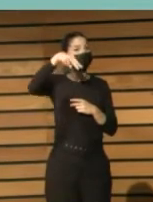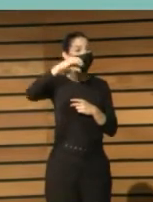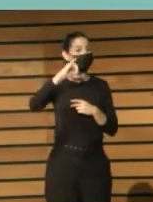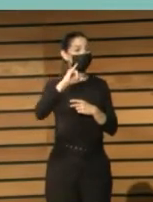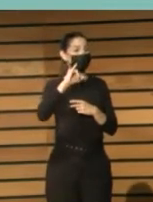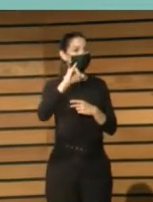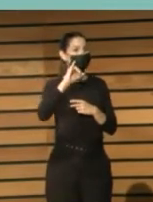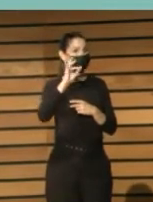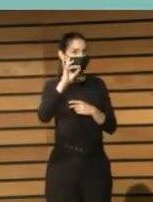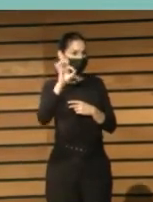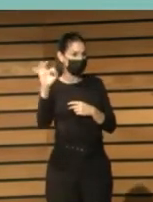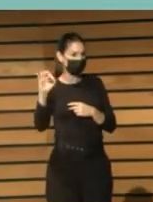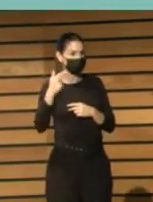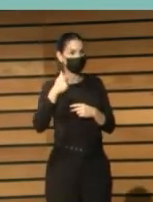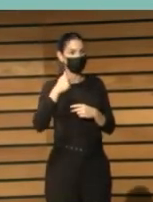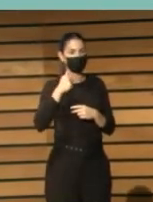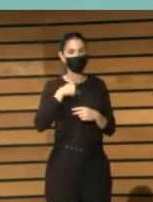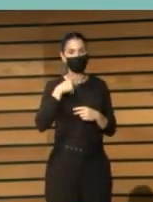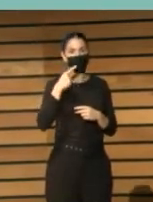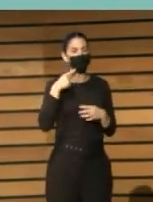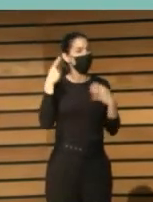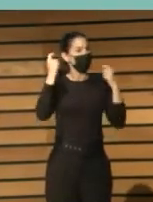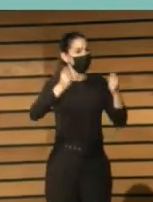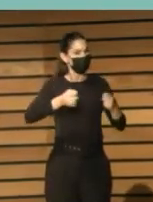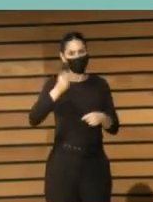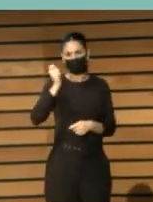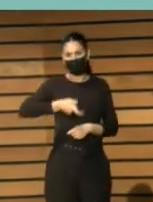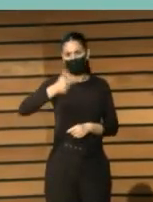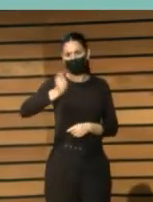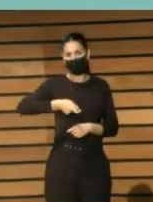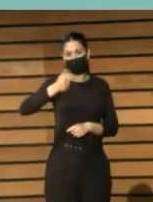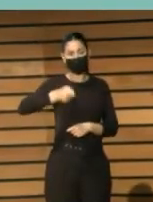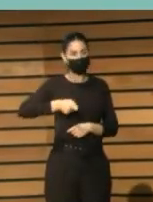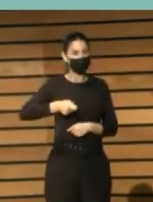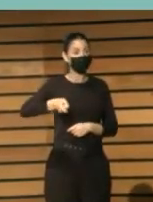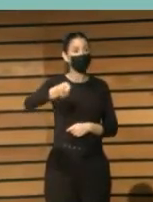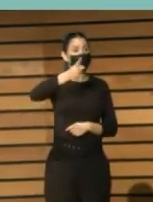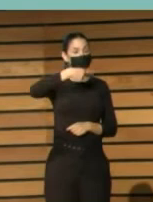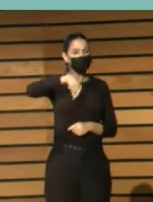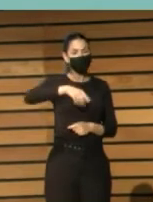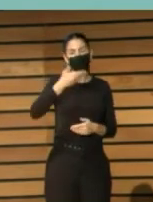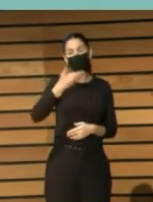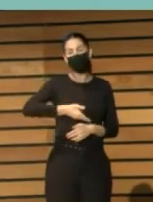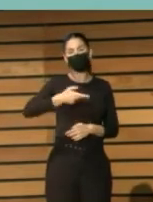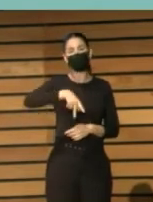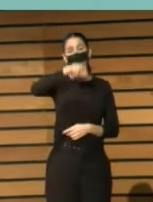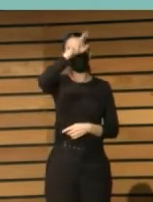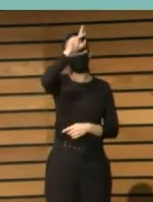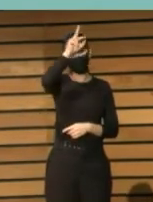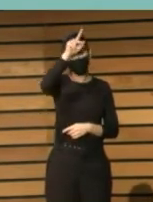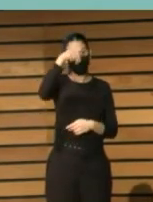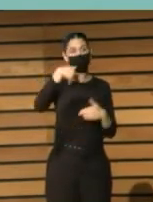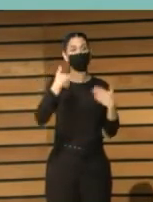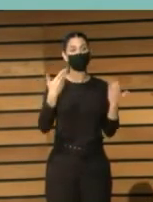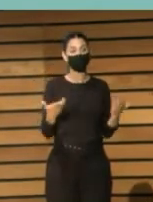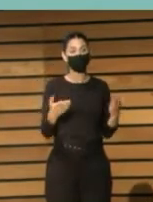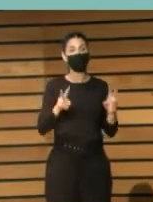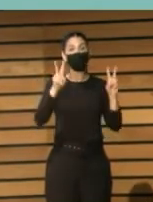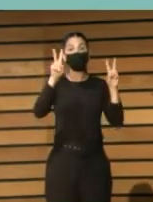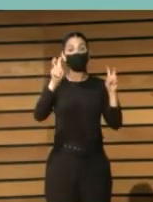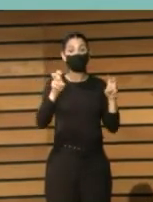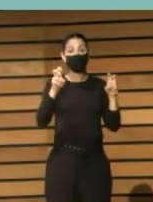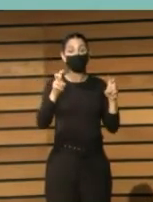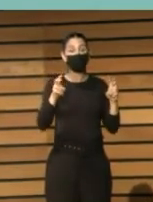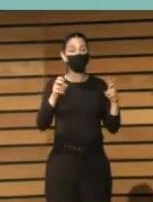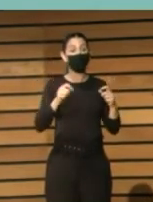Y yo pues no me canso de decirla, que nos preocupemos por la expresión contemporánea, por lo